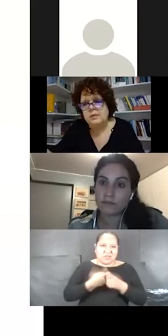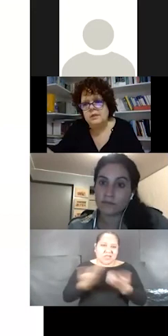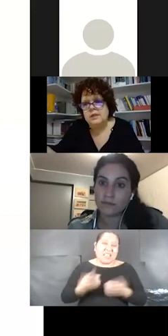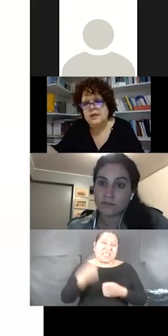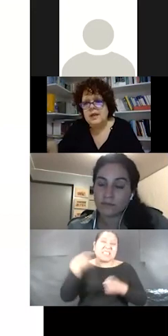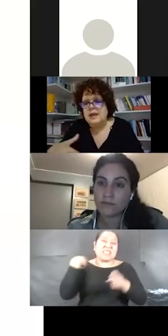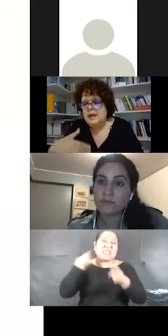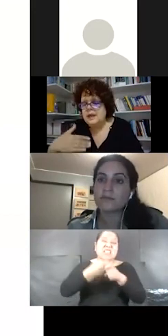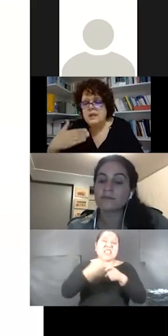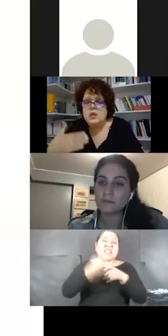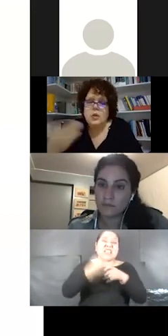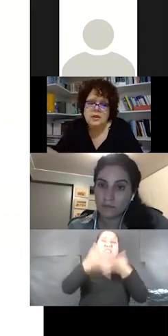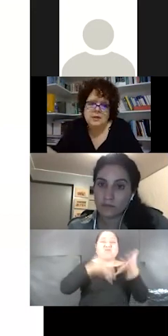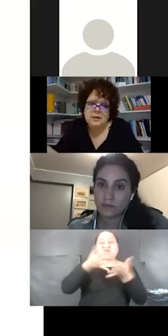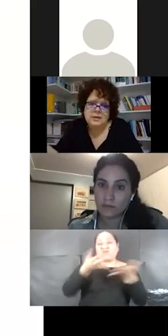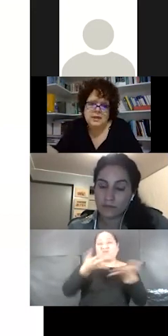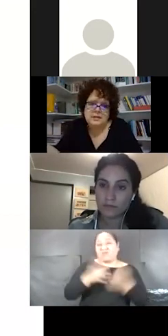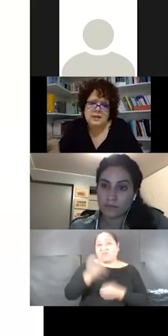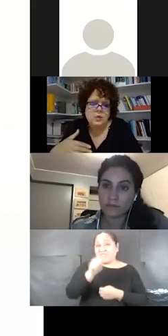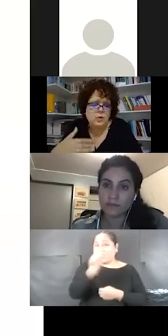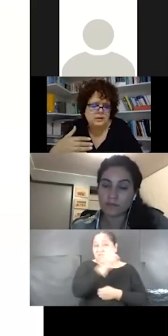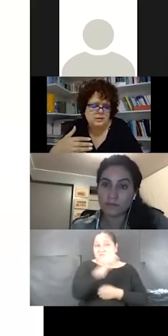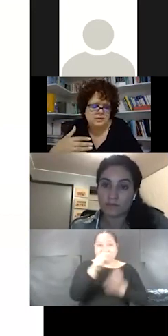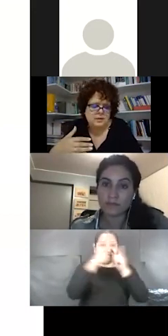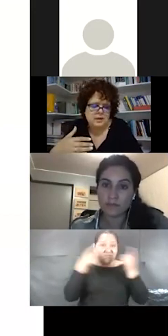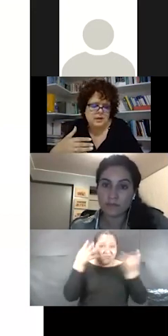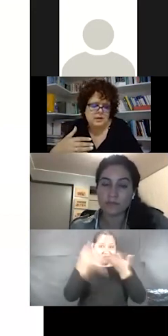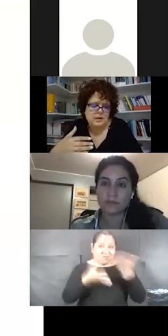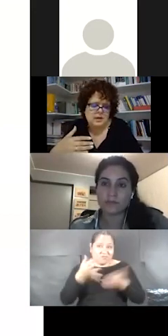asignado, que eso no es la lengua de señas y no es